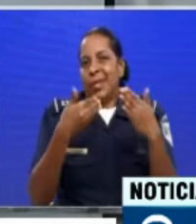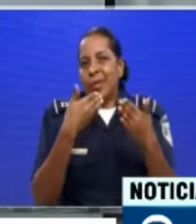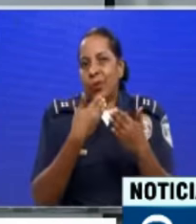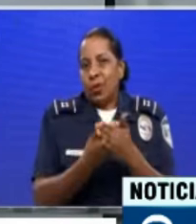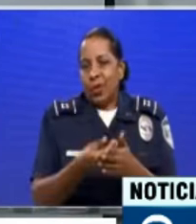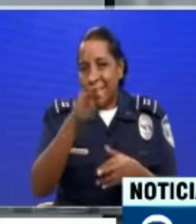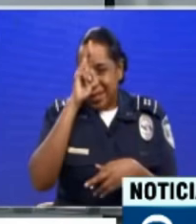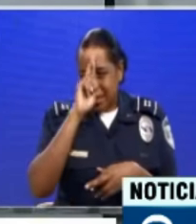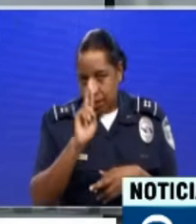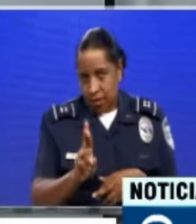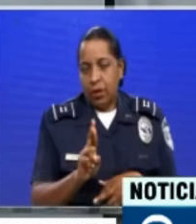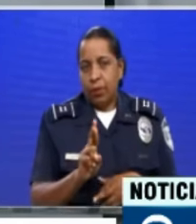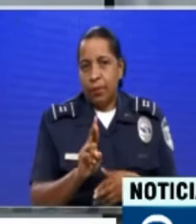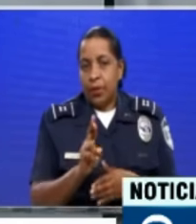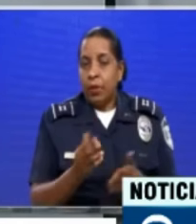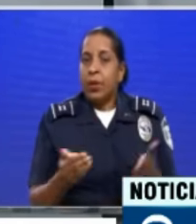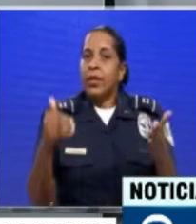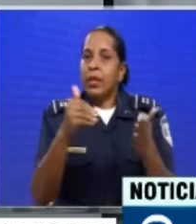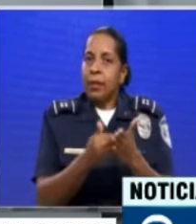Vuelvo y repito,